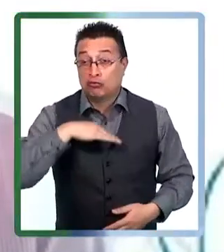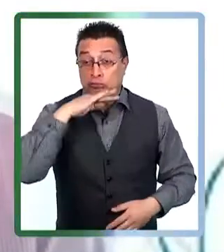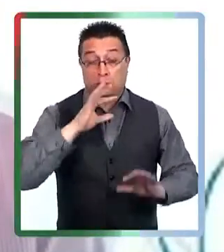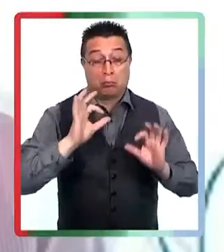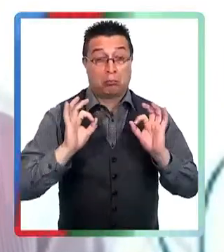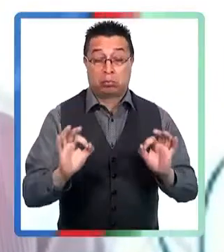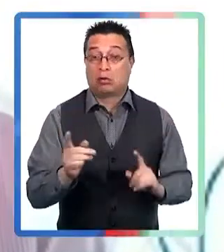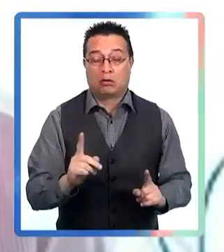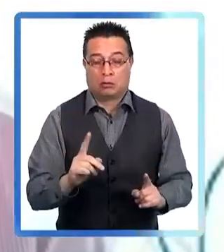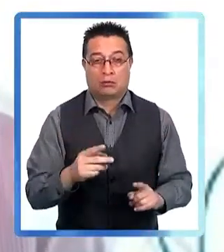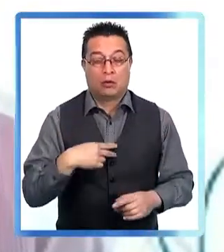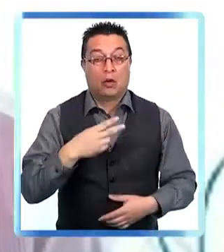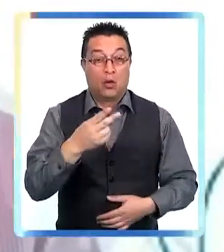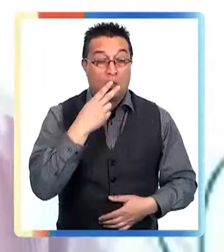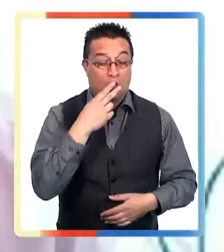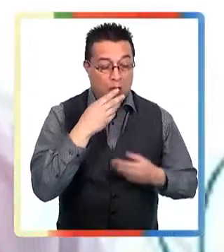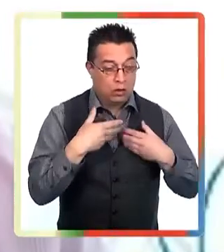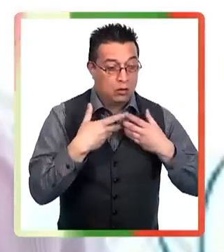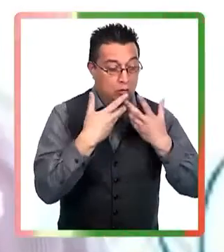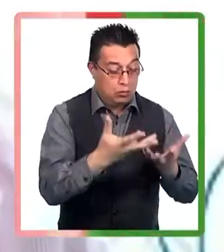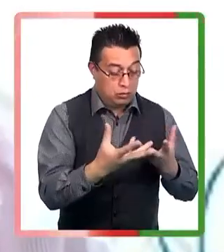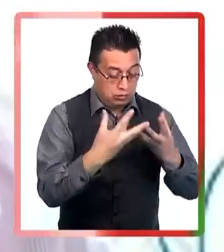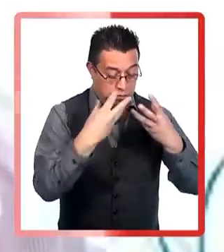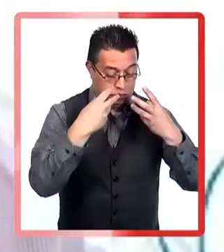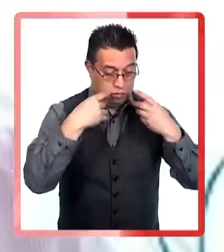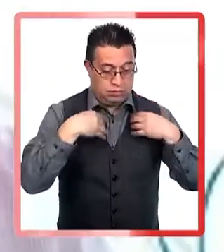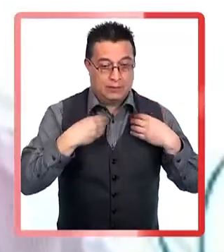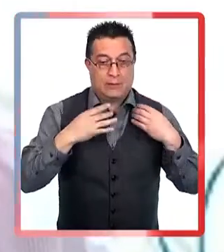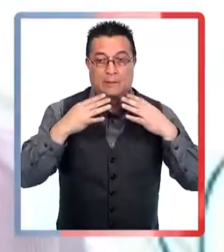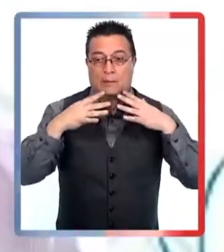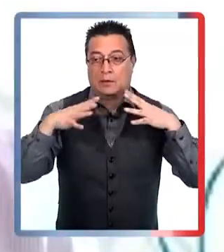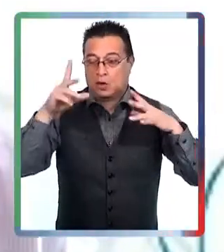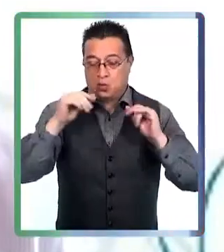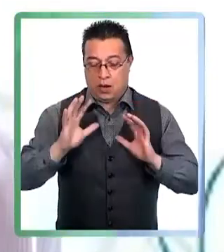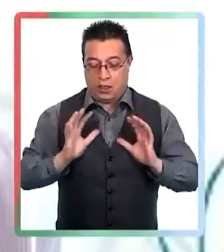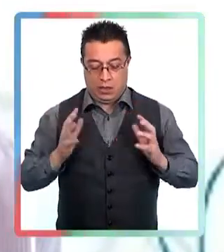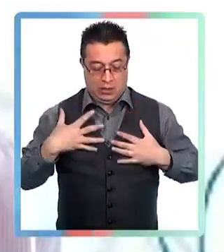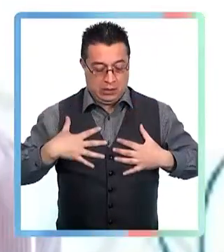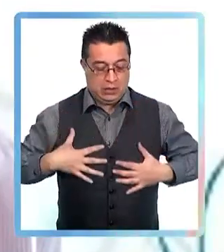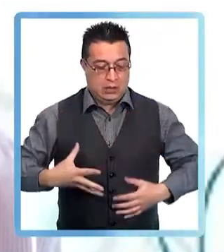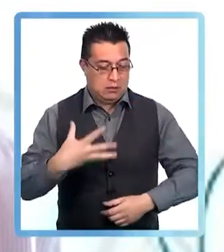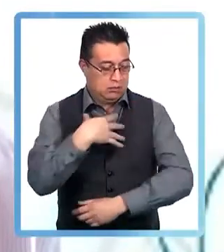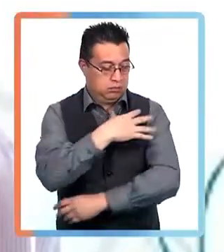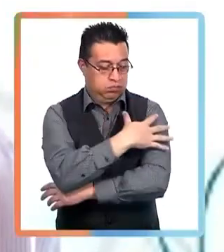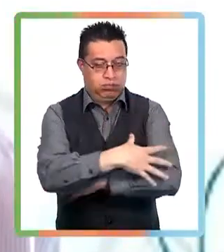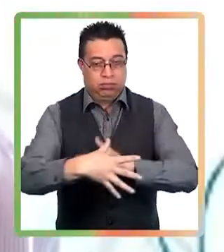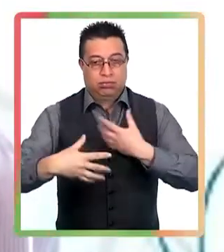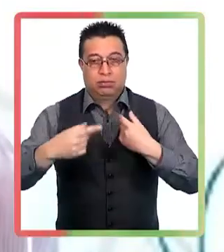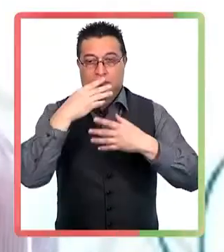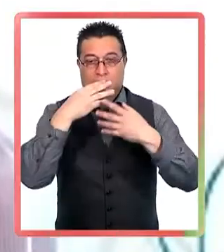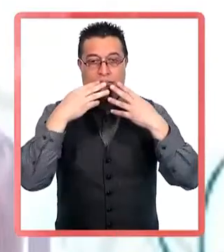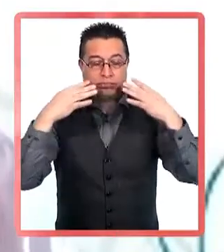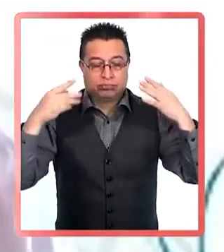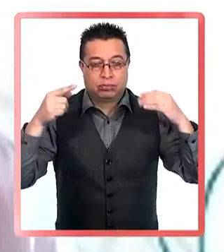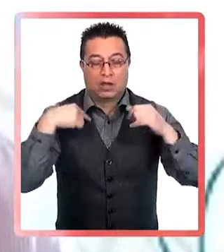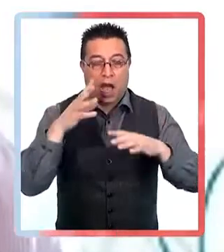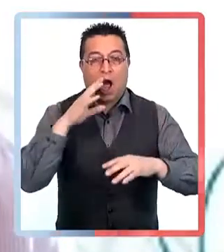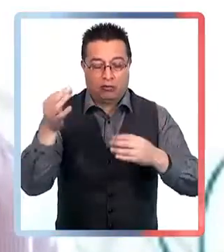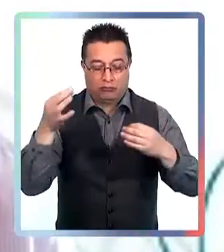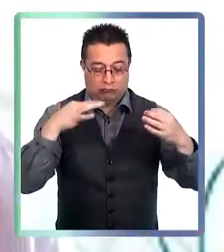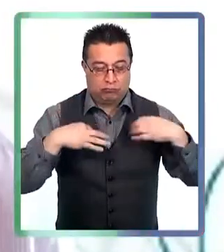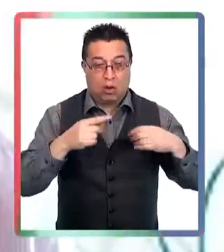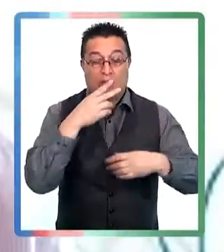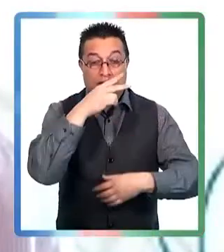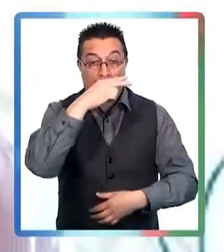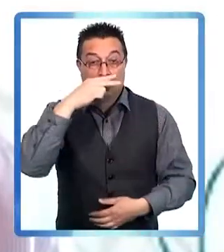¿Ya? Porque el fumador transporta, tiene una suerte de halo alrededor, ¿no es cierto? No solo del olor, sino